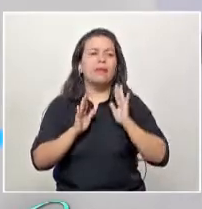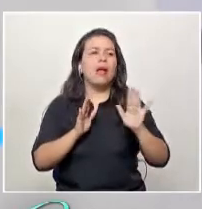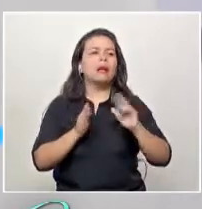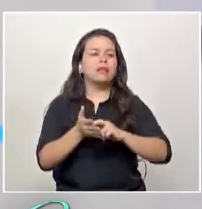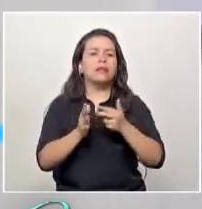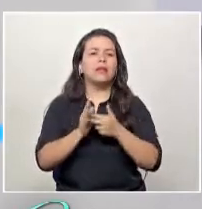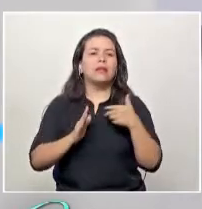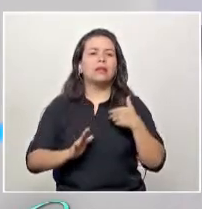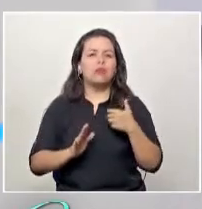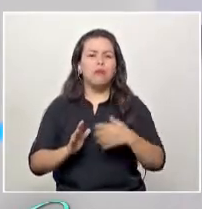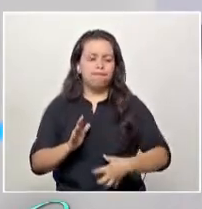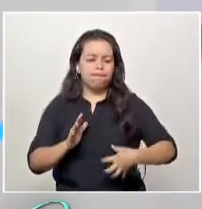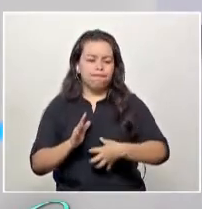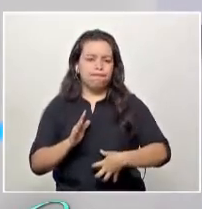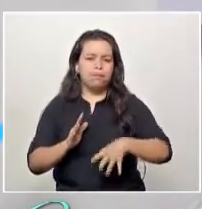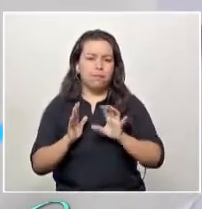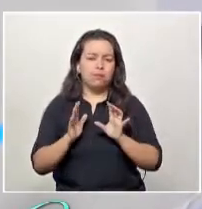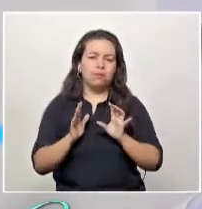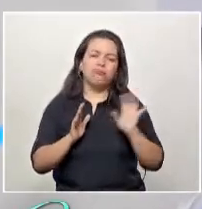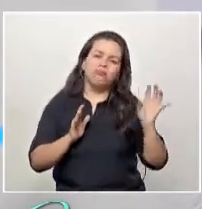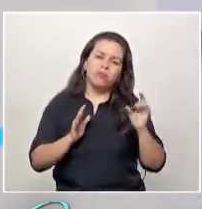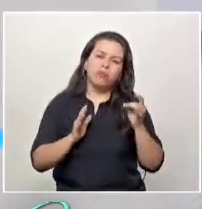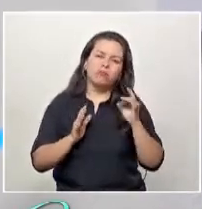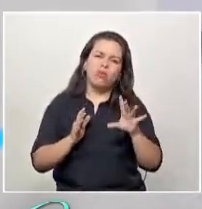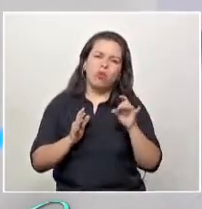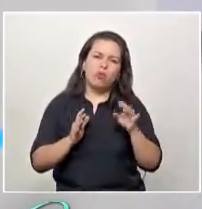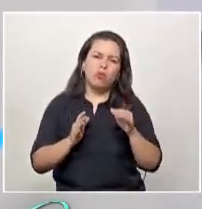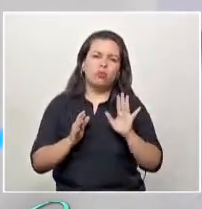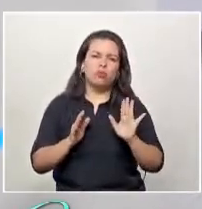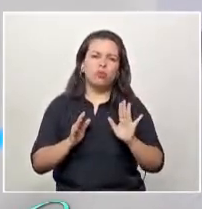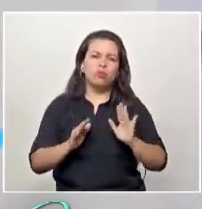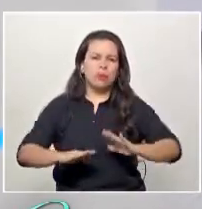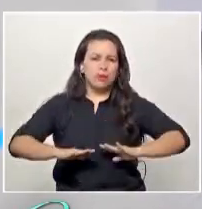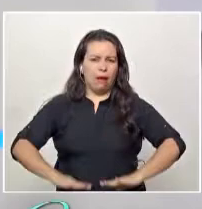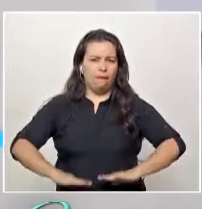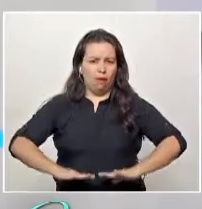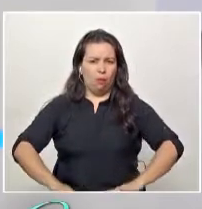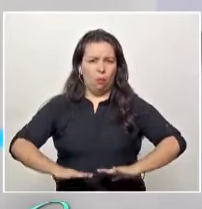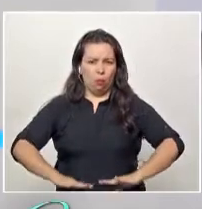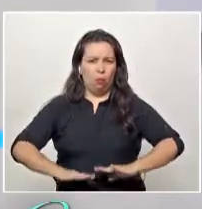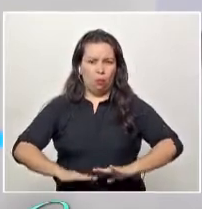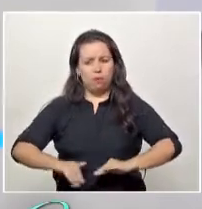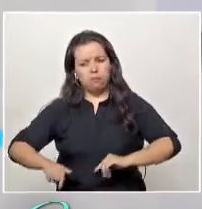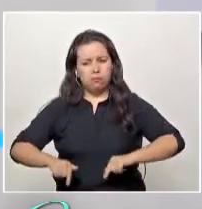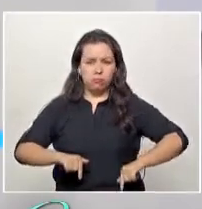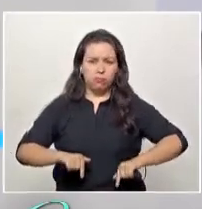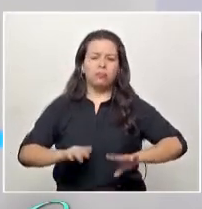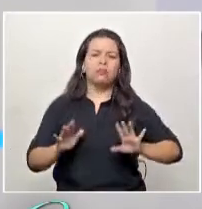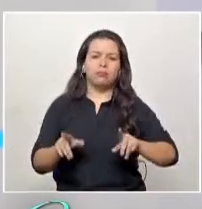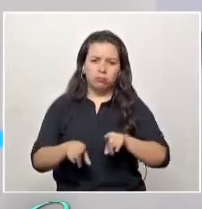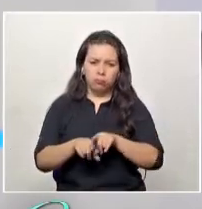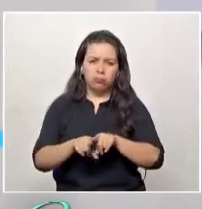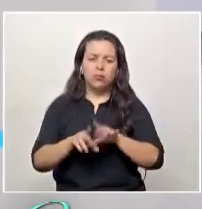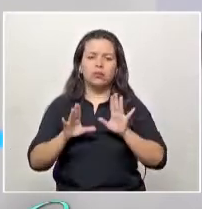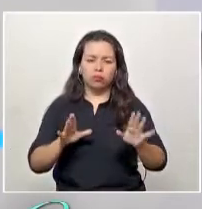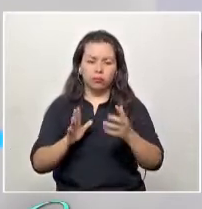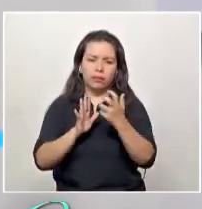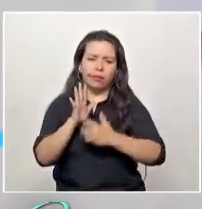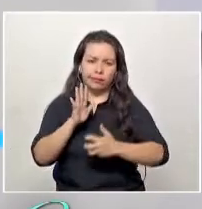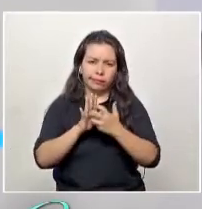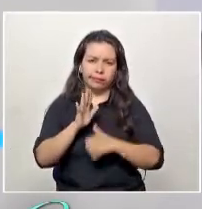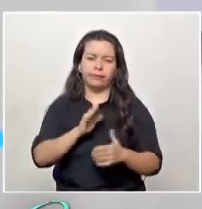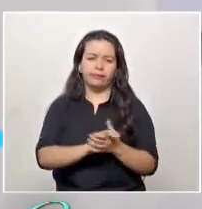boca del estómago, una endoscopia. Que el dolor es como hacia las ingles, cualquiera de los dos lados, hay que hacer una